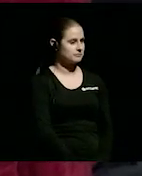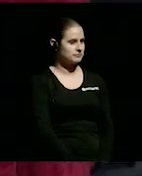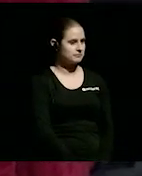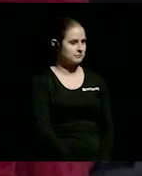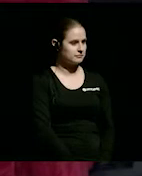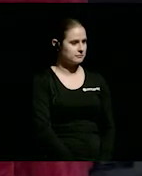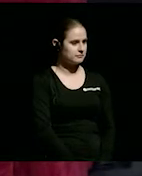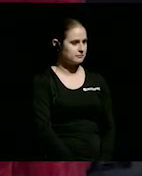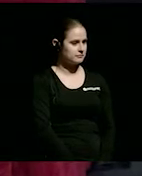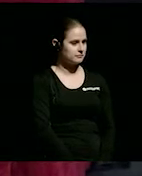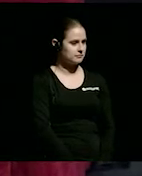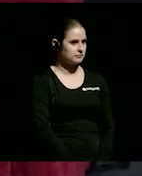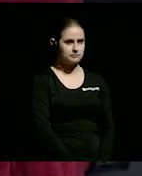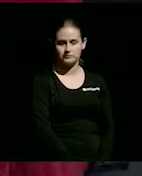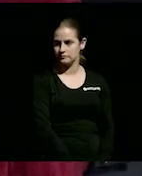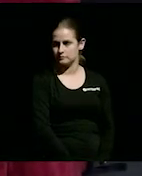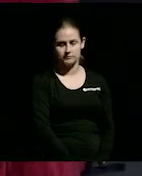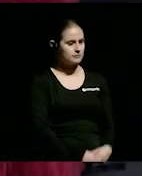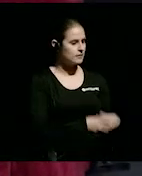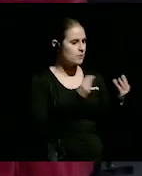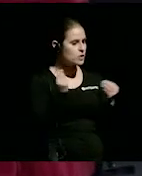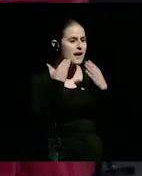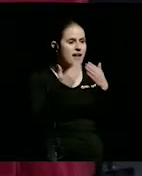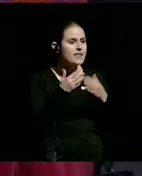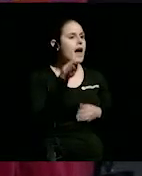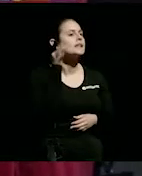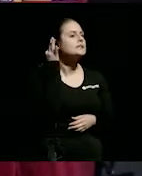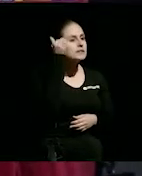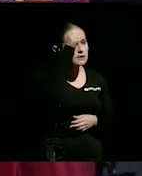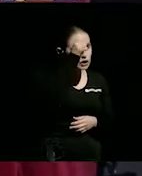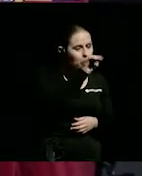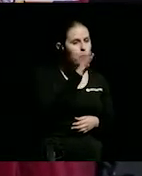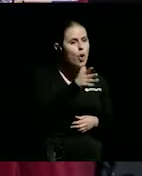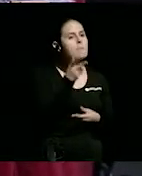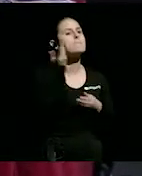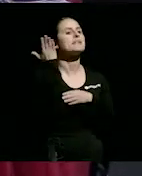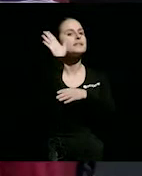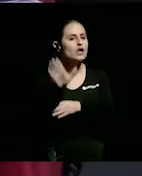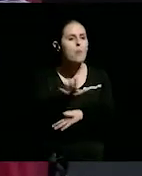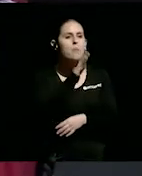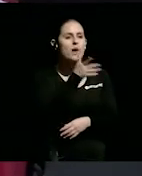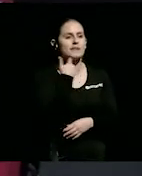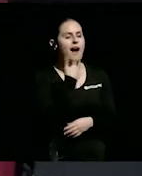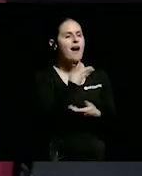Muchas gracias, chicos, por vuestra presentación, por vuestra explicación, por vuestra generosidad a la hora de compartir vuestras experiencias. Y